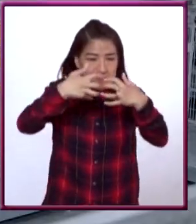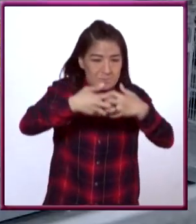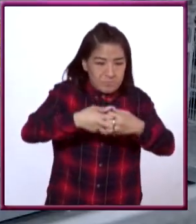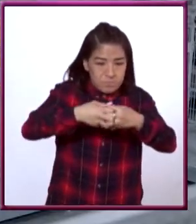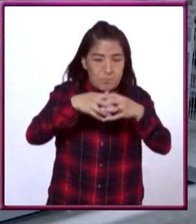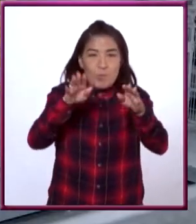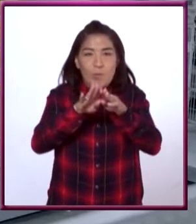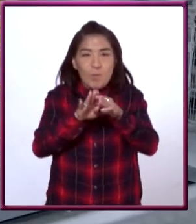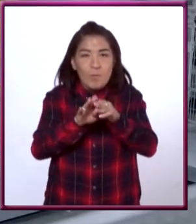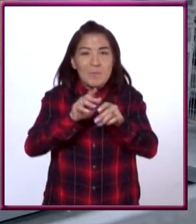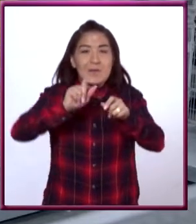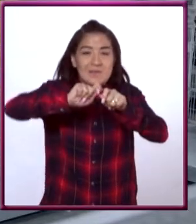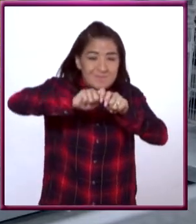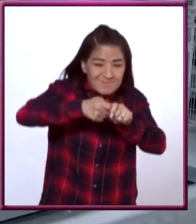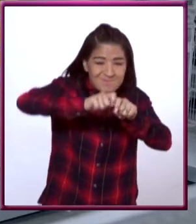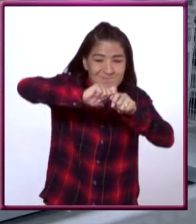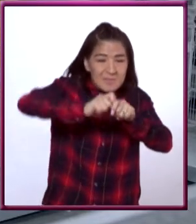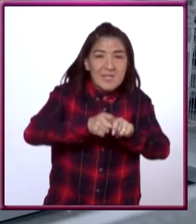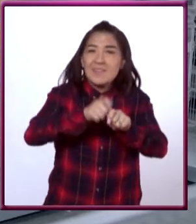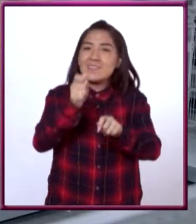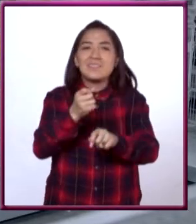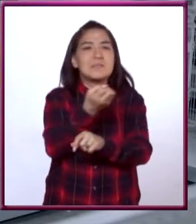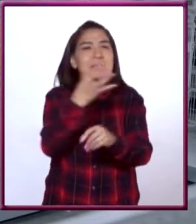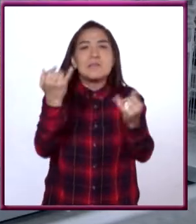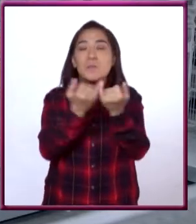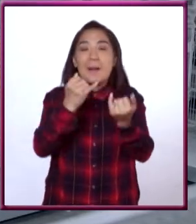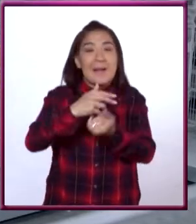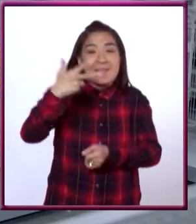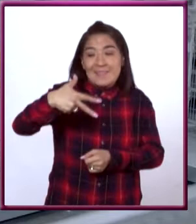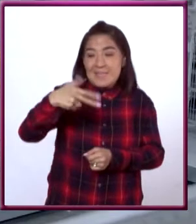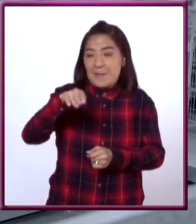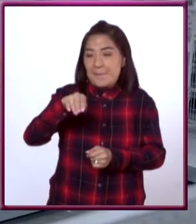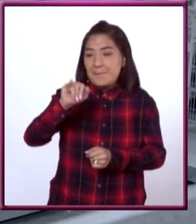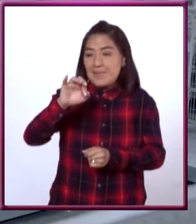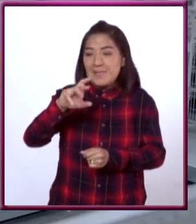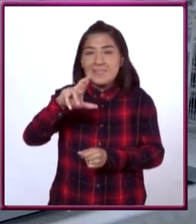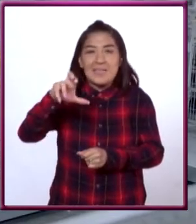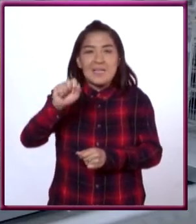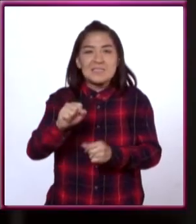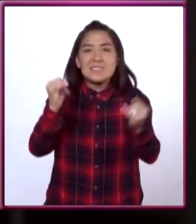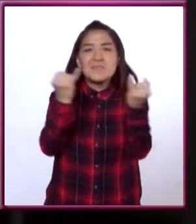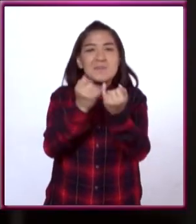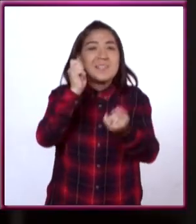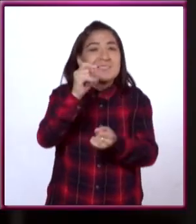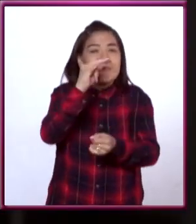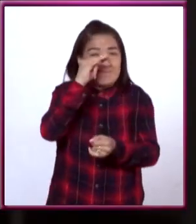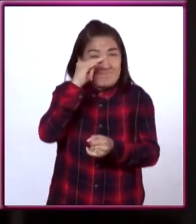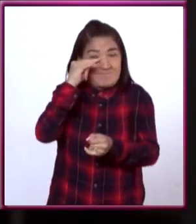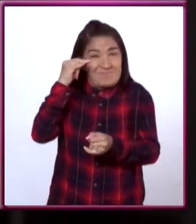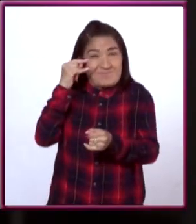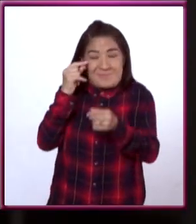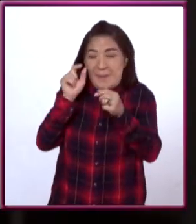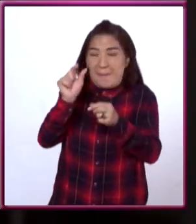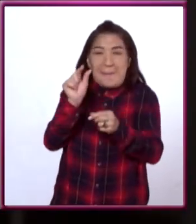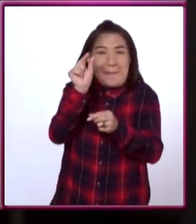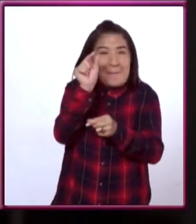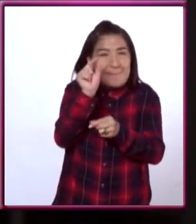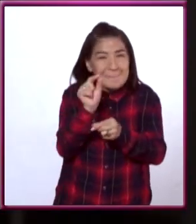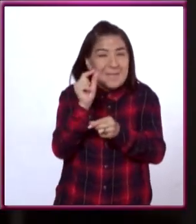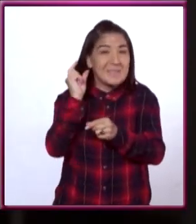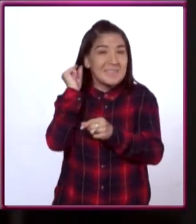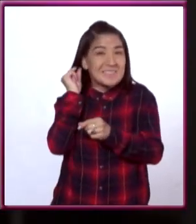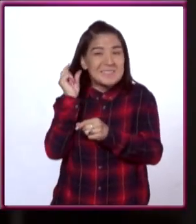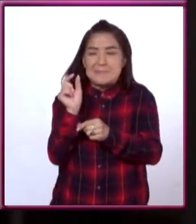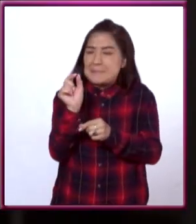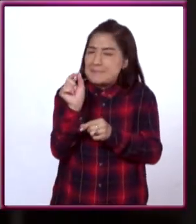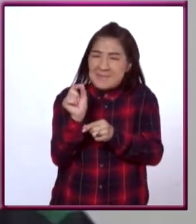tener tolerancias tan cerradas como 13 micras, es decir, mucho más pequeños